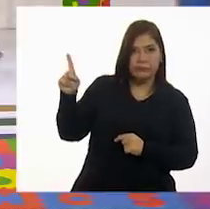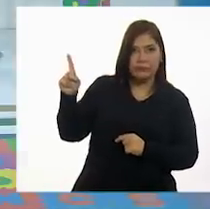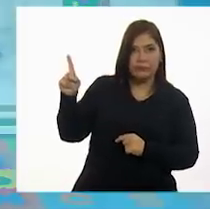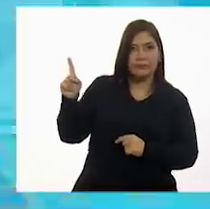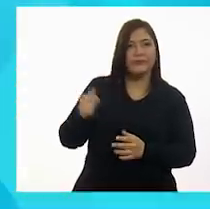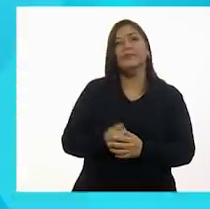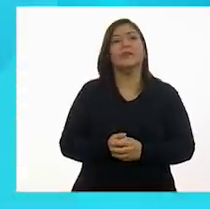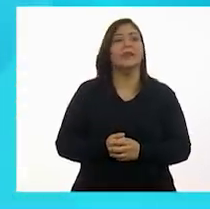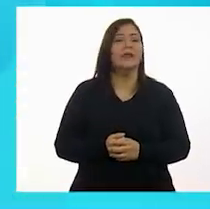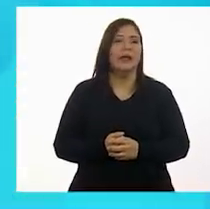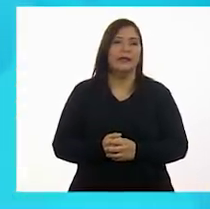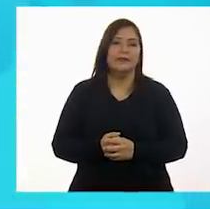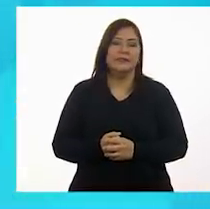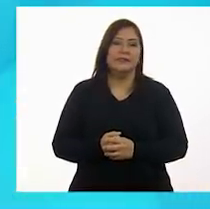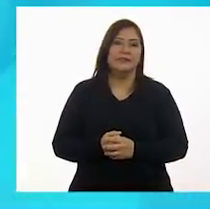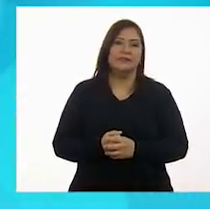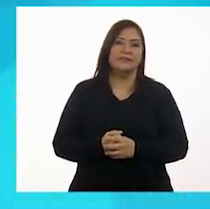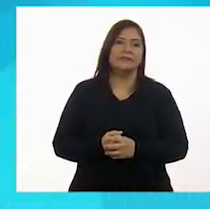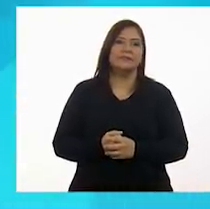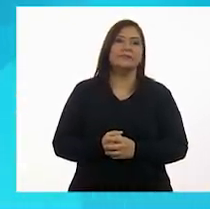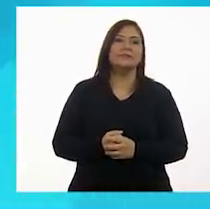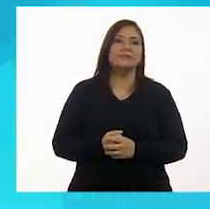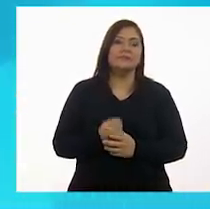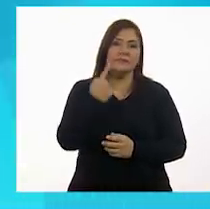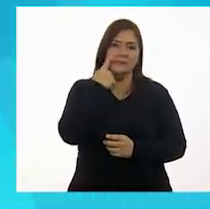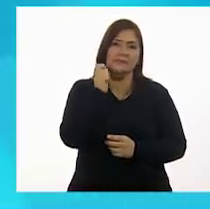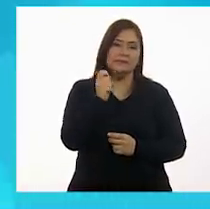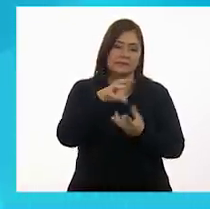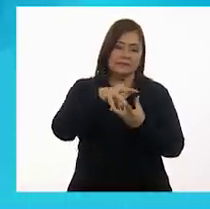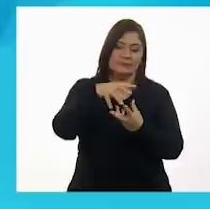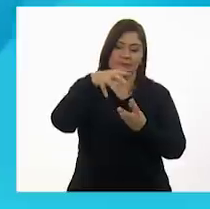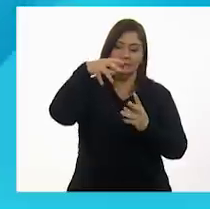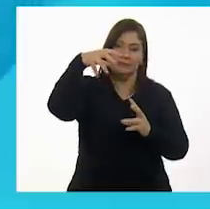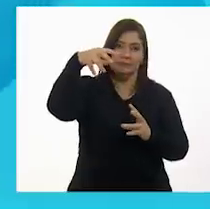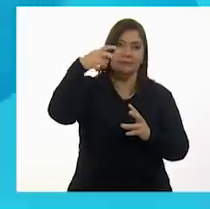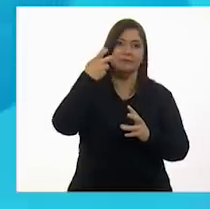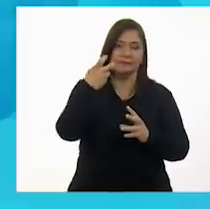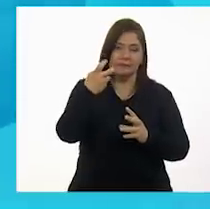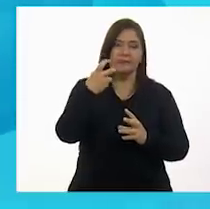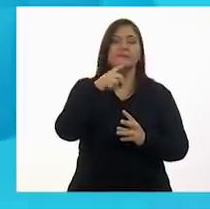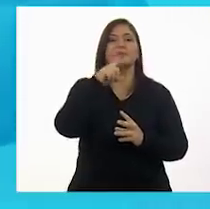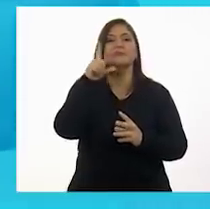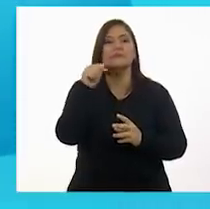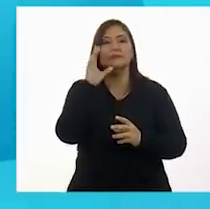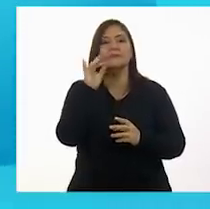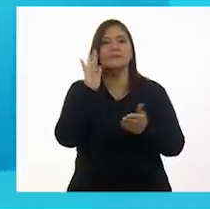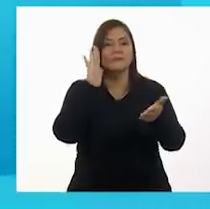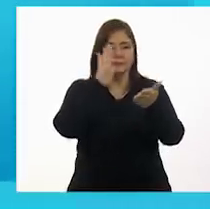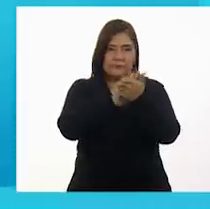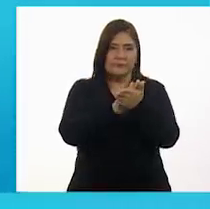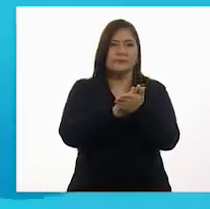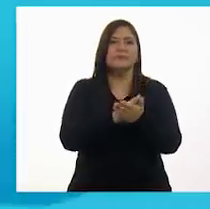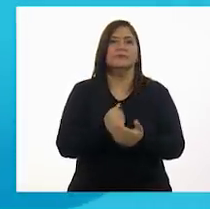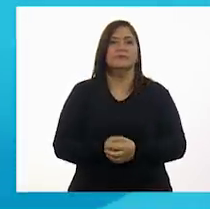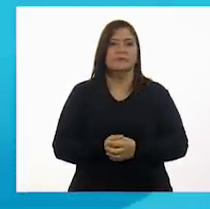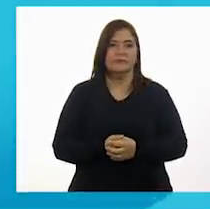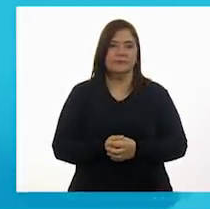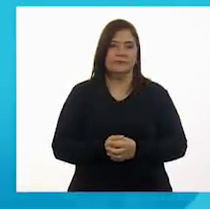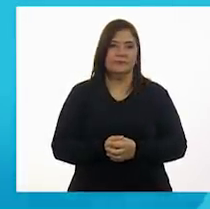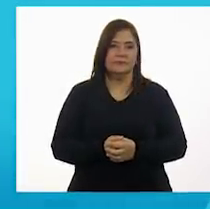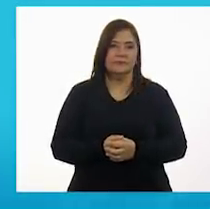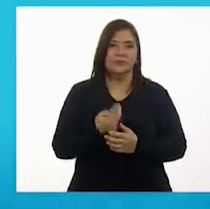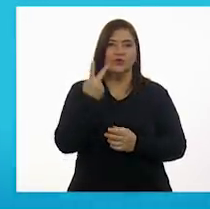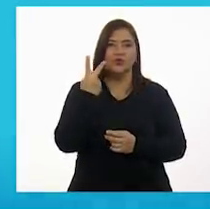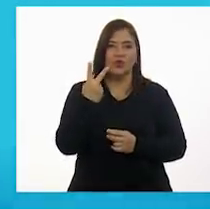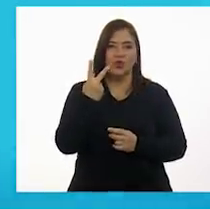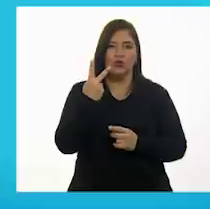a pegar nuestro cuerpo geométrico y después vamos a pegar las dos bases